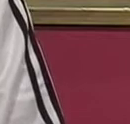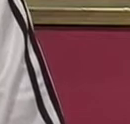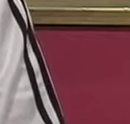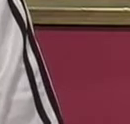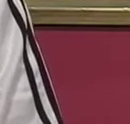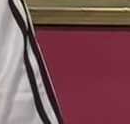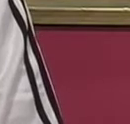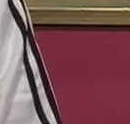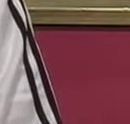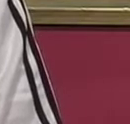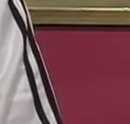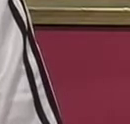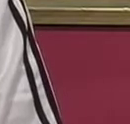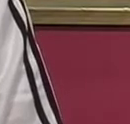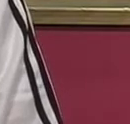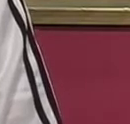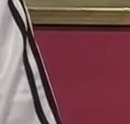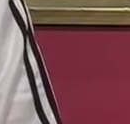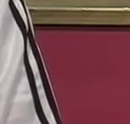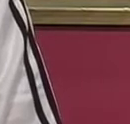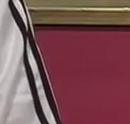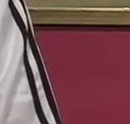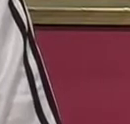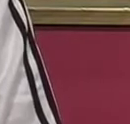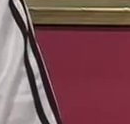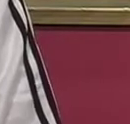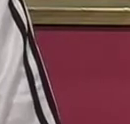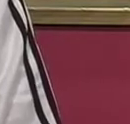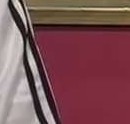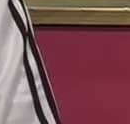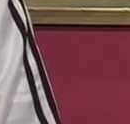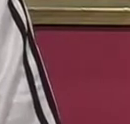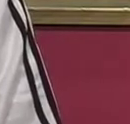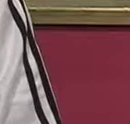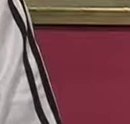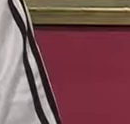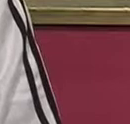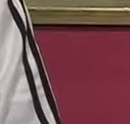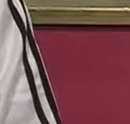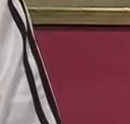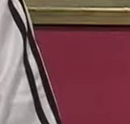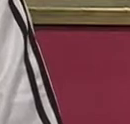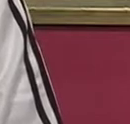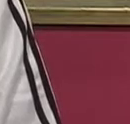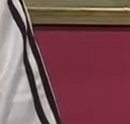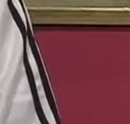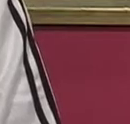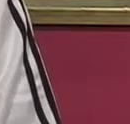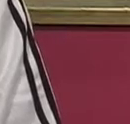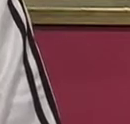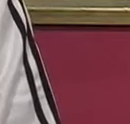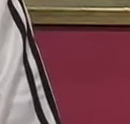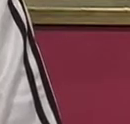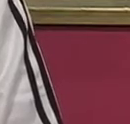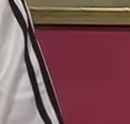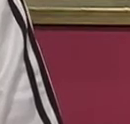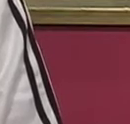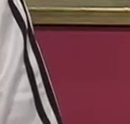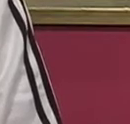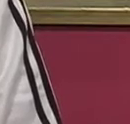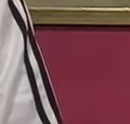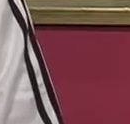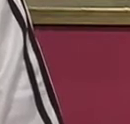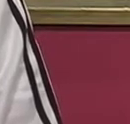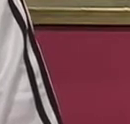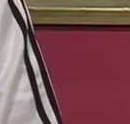la el reconocer que el señor que Jesús es el señor es darle cabida al Espíritu Santo en nuestras vidas el reconocer que Jesús es